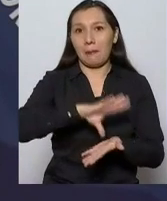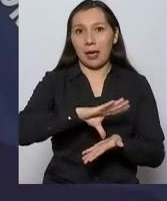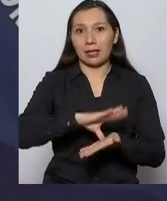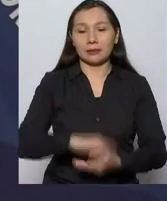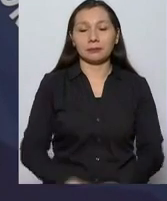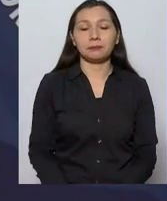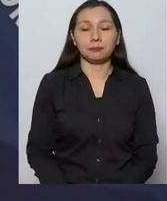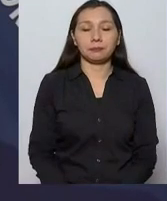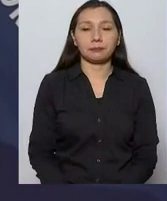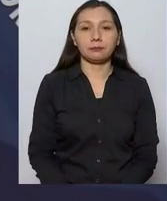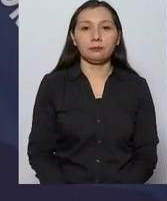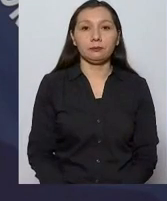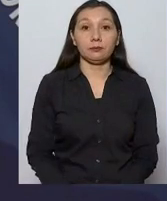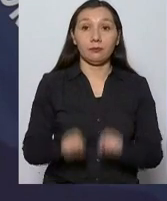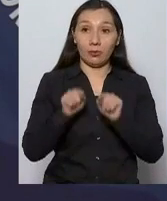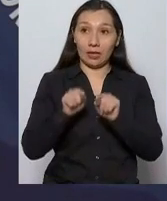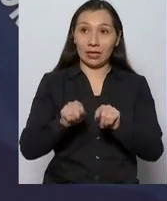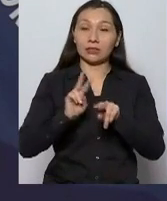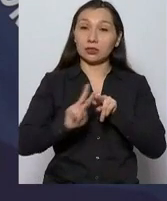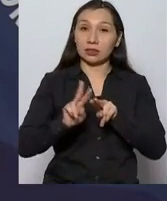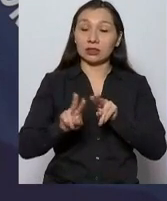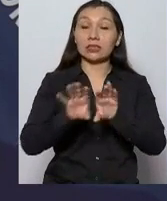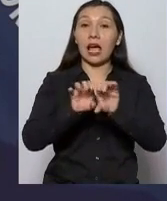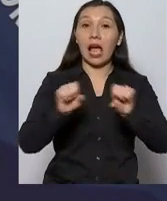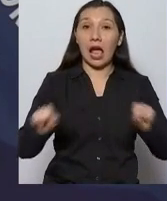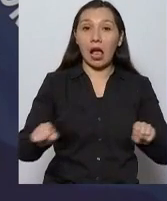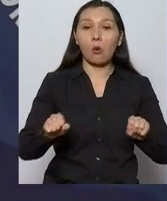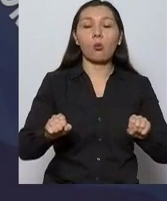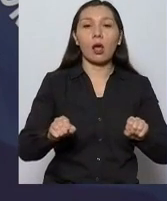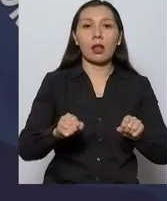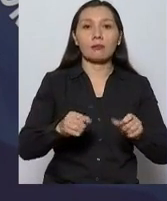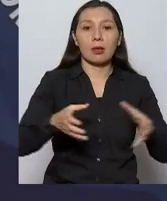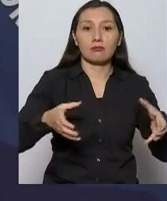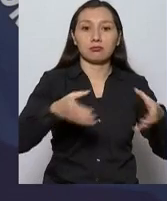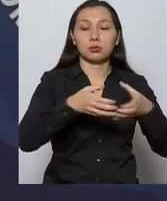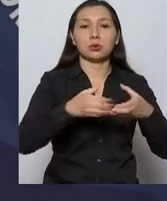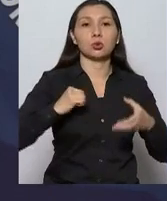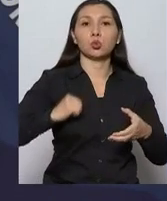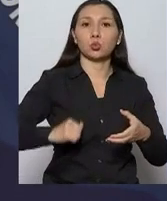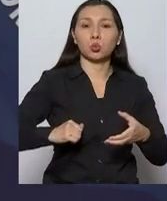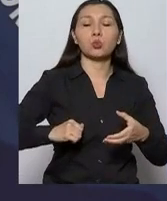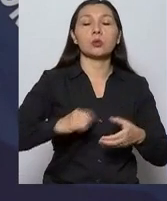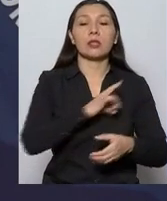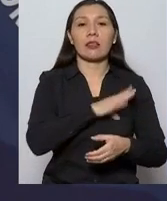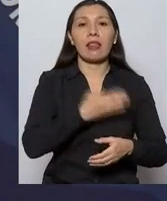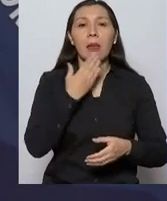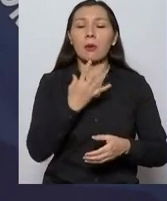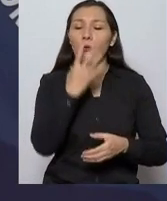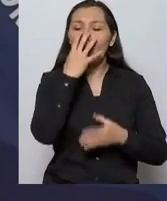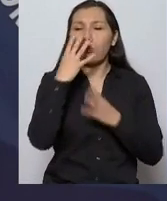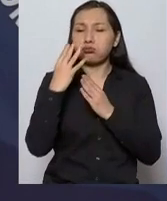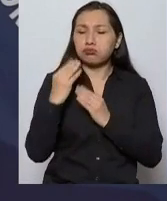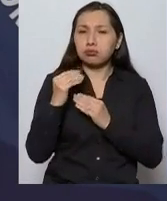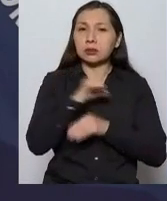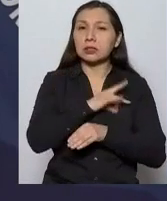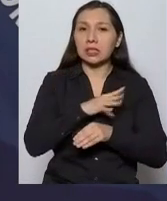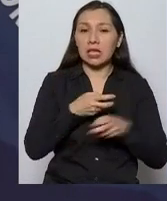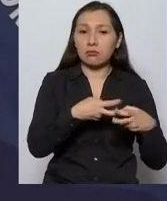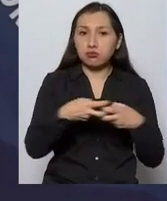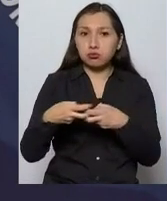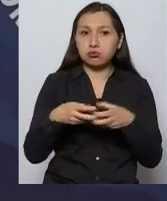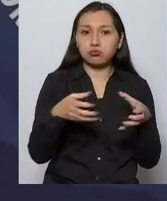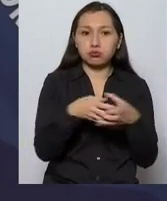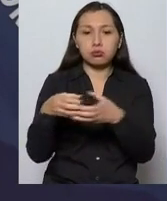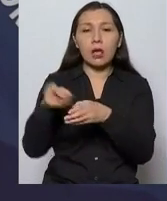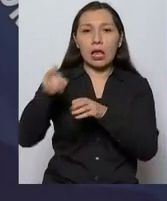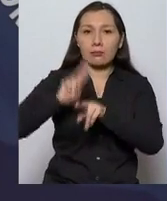país. Esto se ha hecho en acuerdo con la Sociedad de Cirujanos de Chile, con la Sociedad de Anestesiología de Chile. Ellos han elaborado